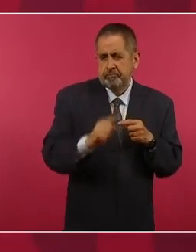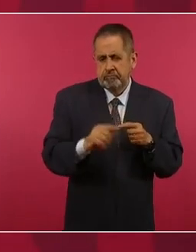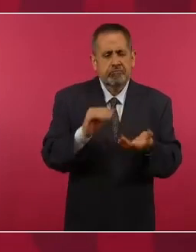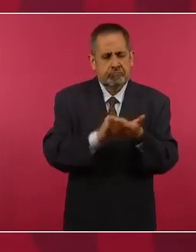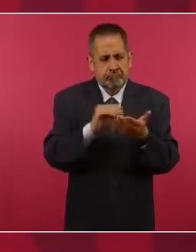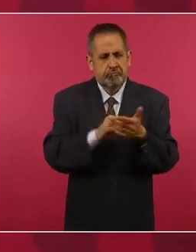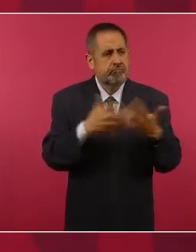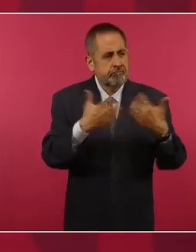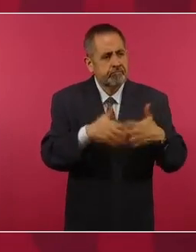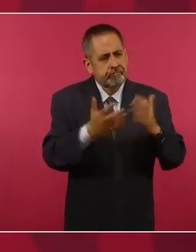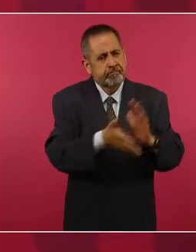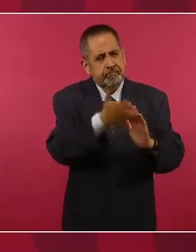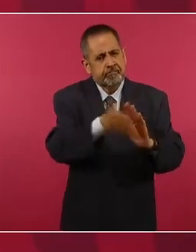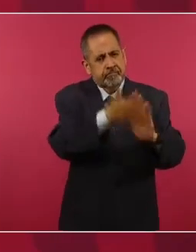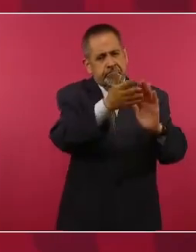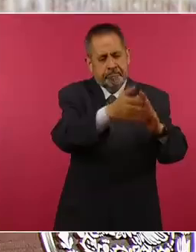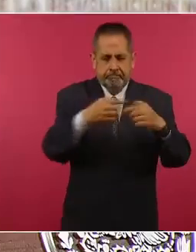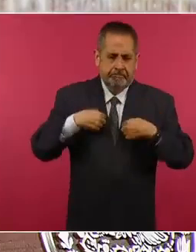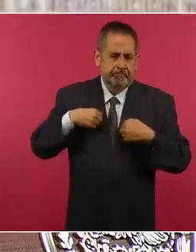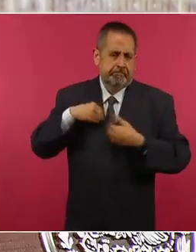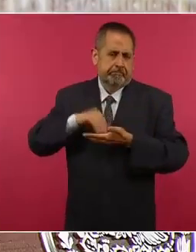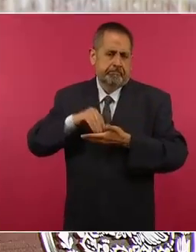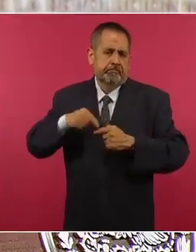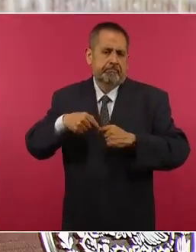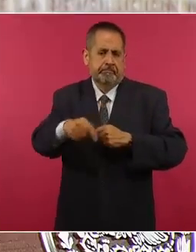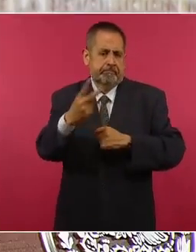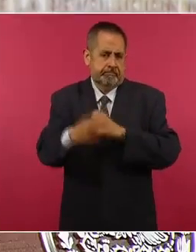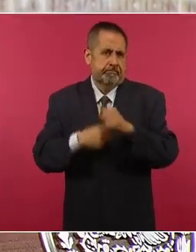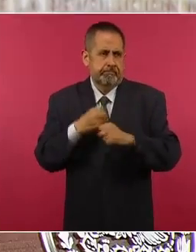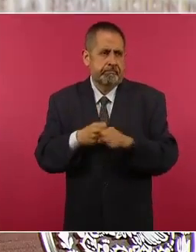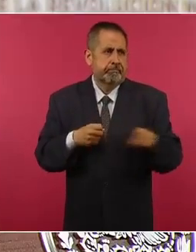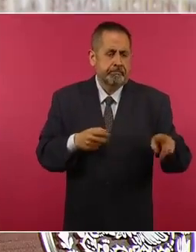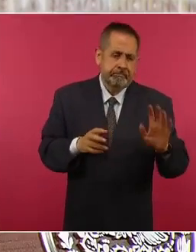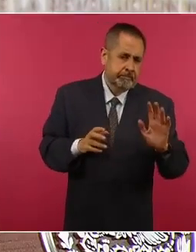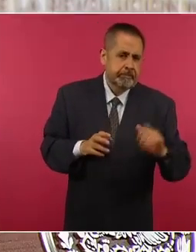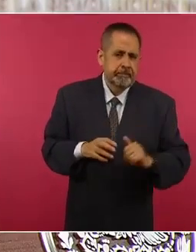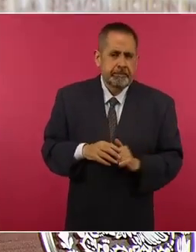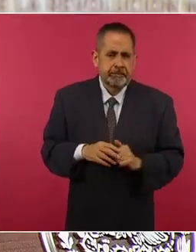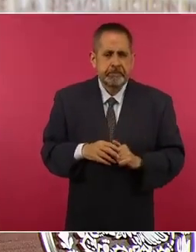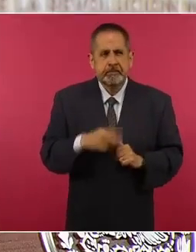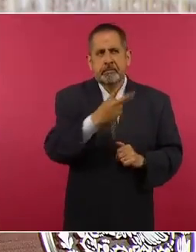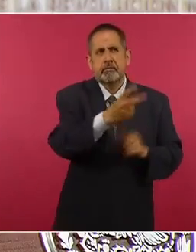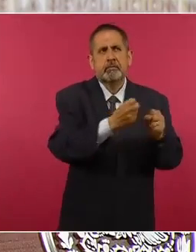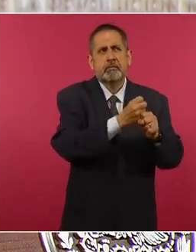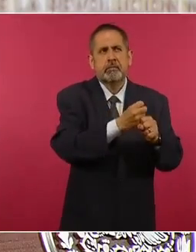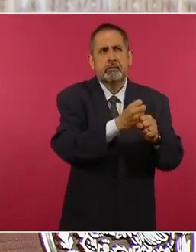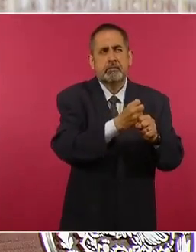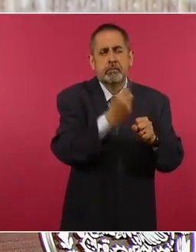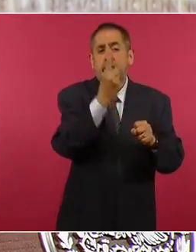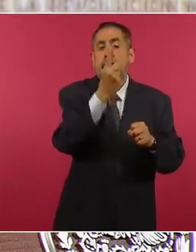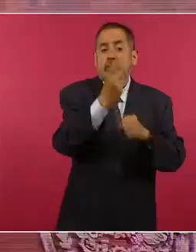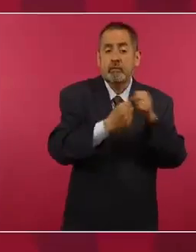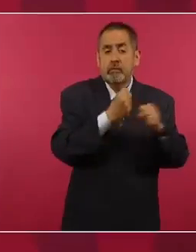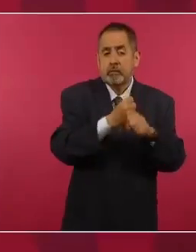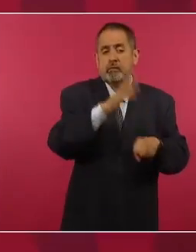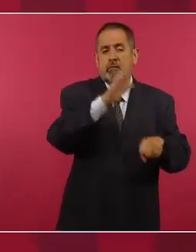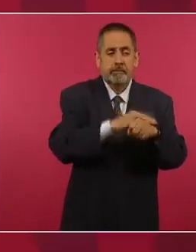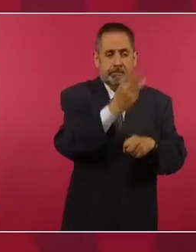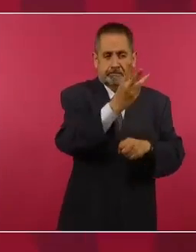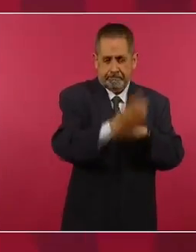que nos quedan a nosotros y todavía un año más, o sea que